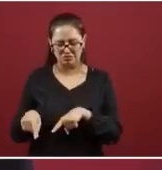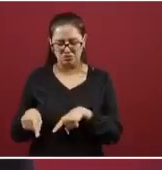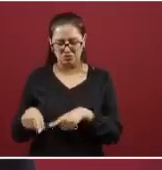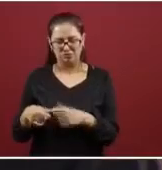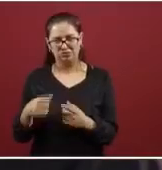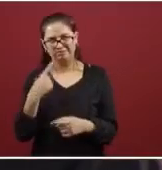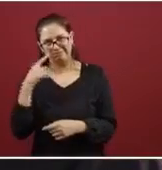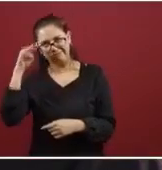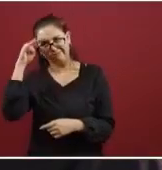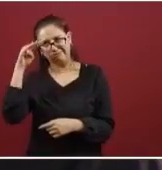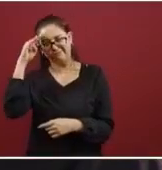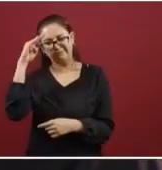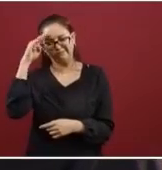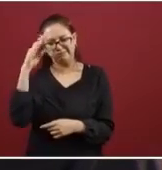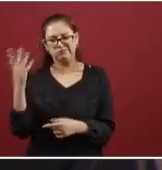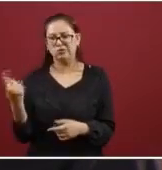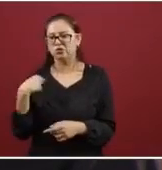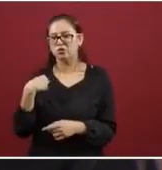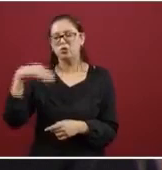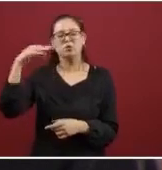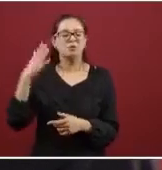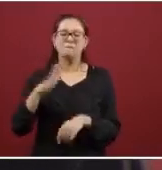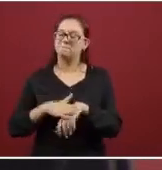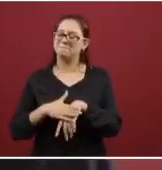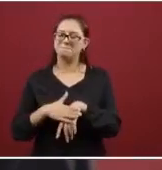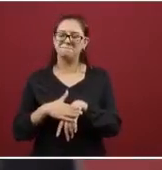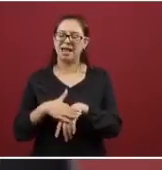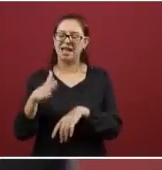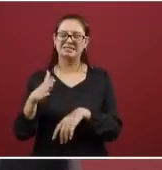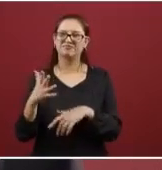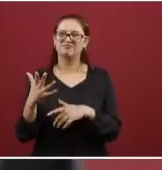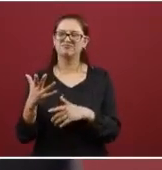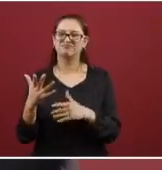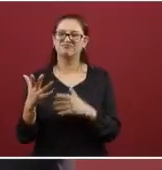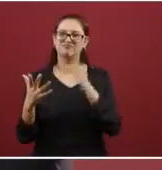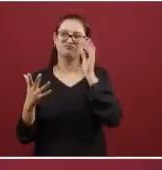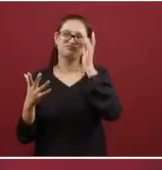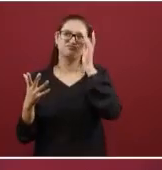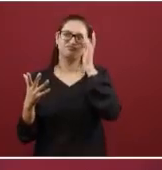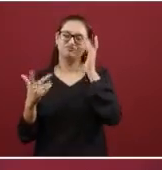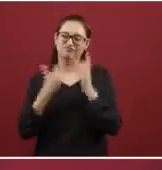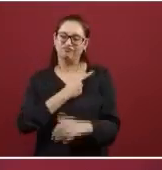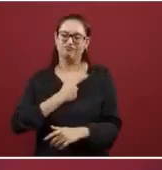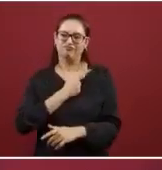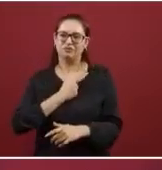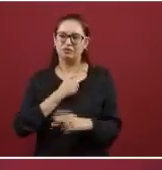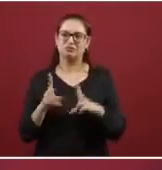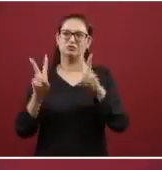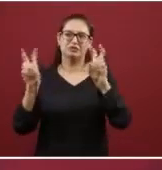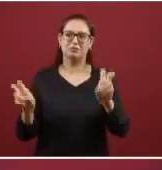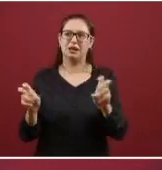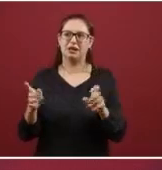partidario de que el Día del Trabajo sea un día de manifestación